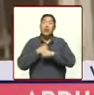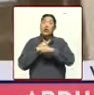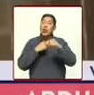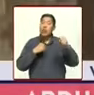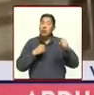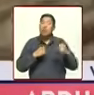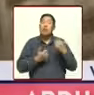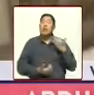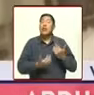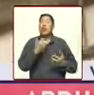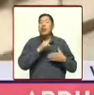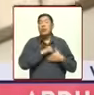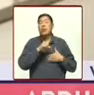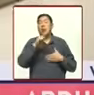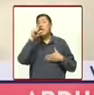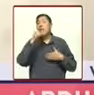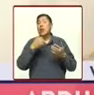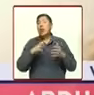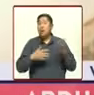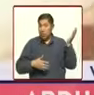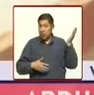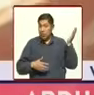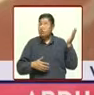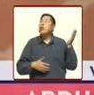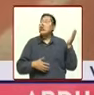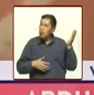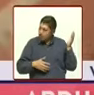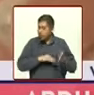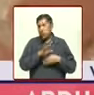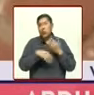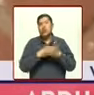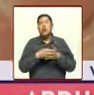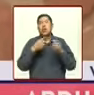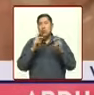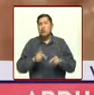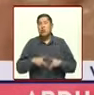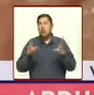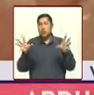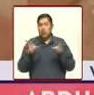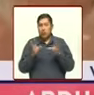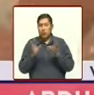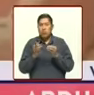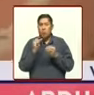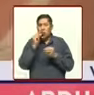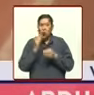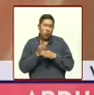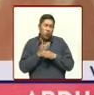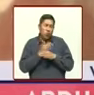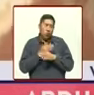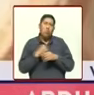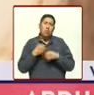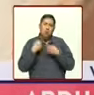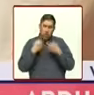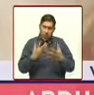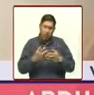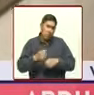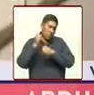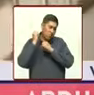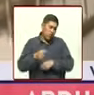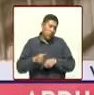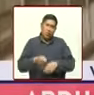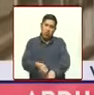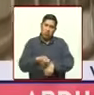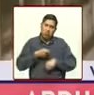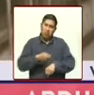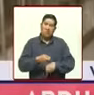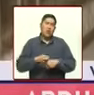campaña Se nos quema el alma, ya que todas las personas que están reuniendo tanto su granito de arena, su picota, su